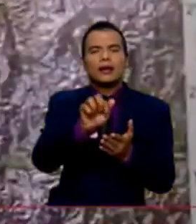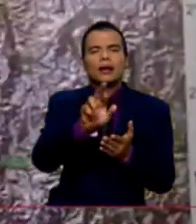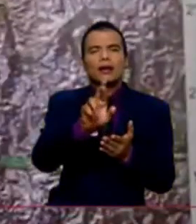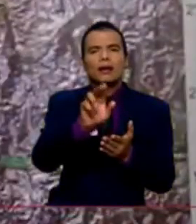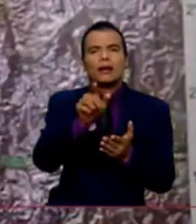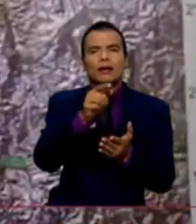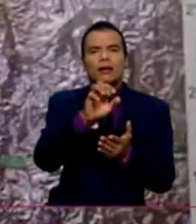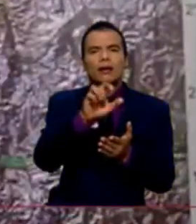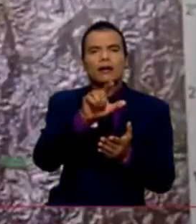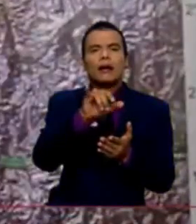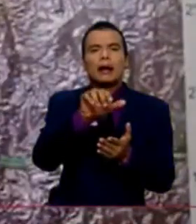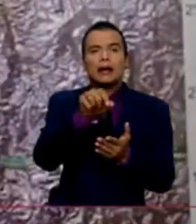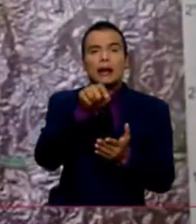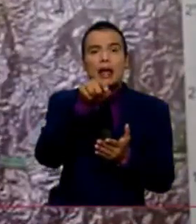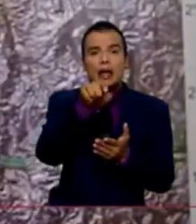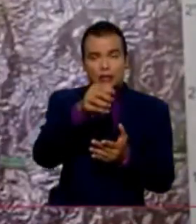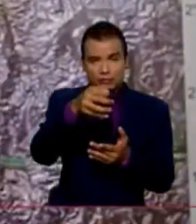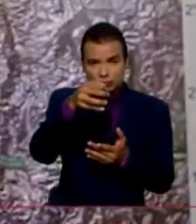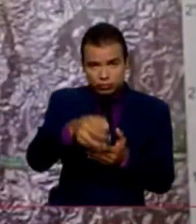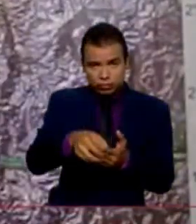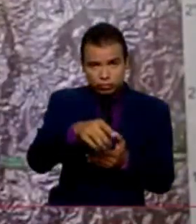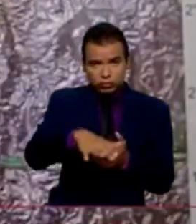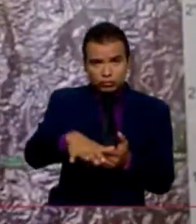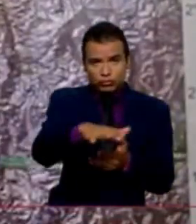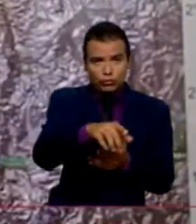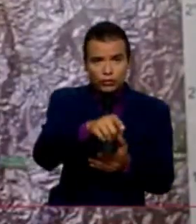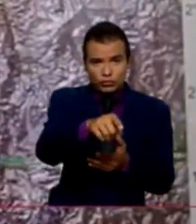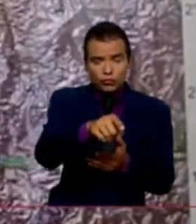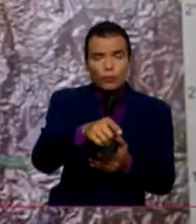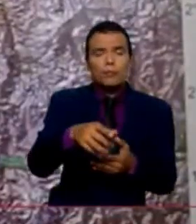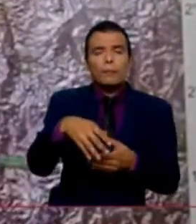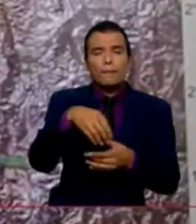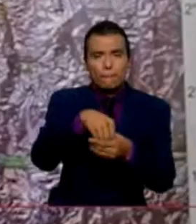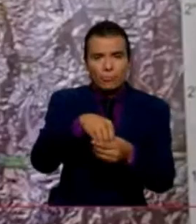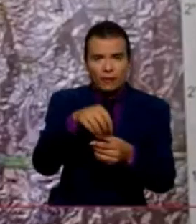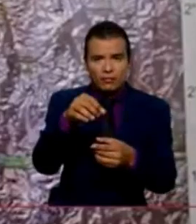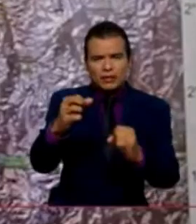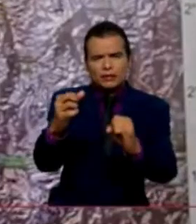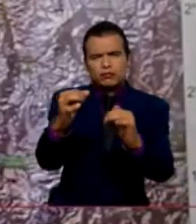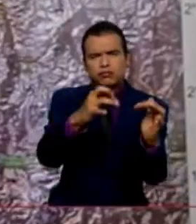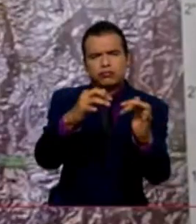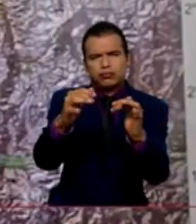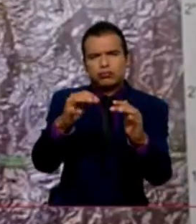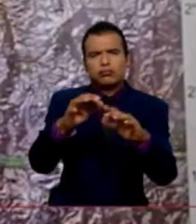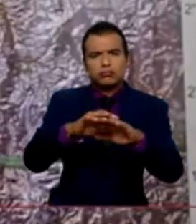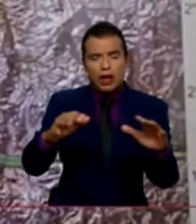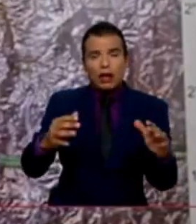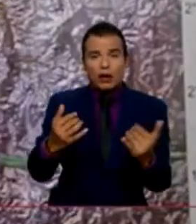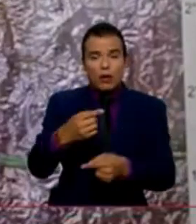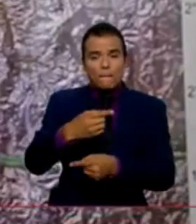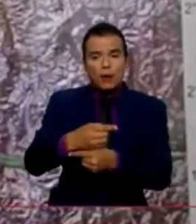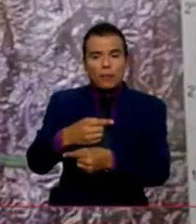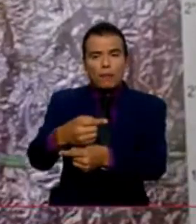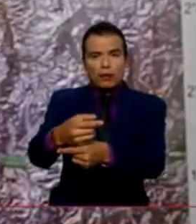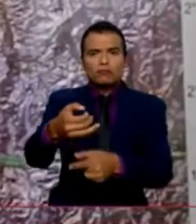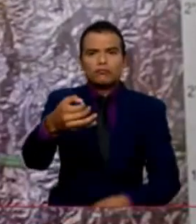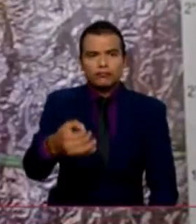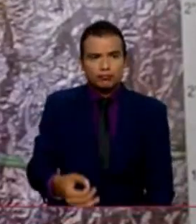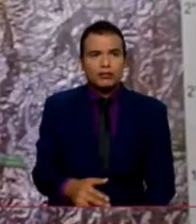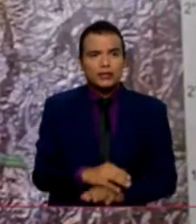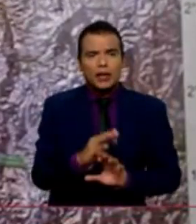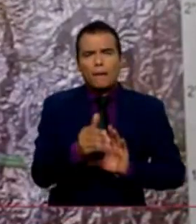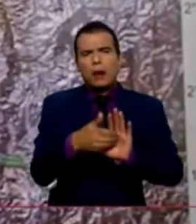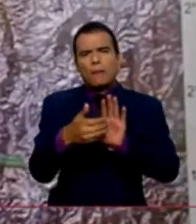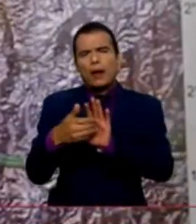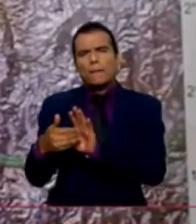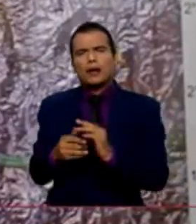de reductos que pertenecen a la Carlos Patiño y son las que han venido originando los enfrentamientos y el ataque que hemos recibido a las